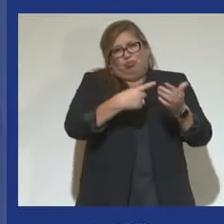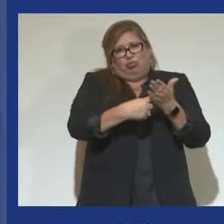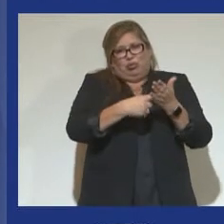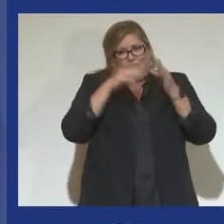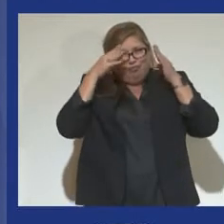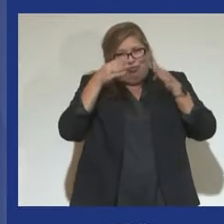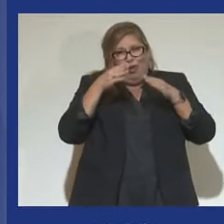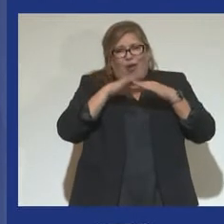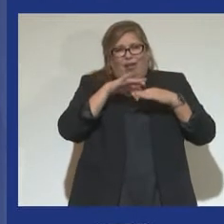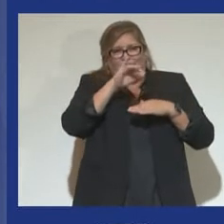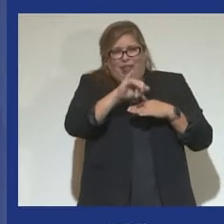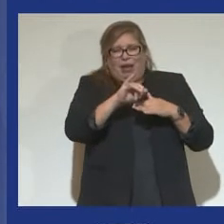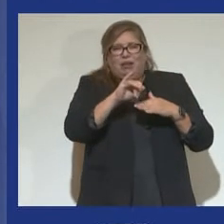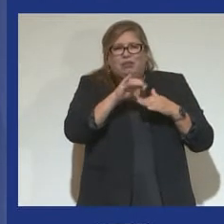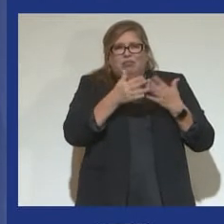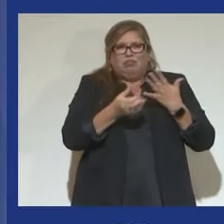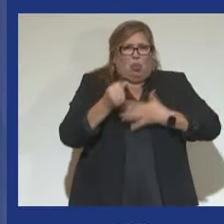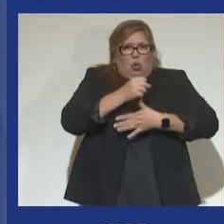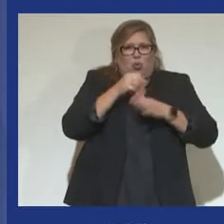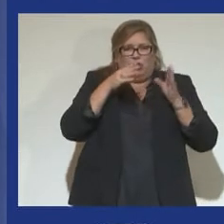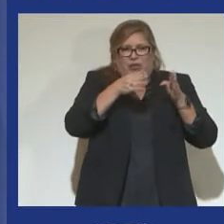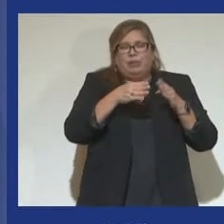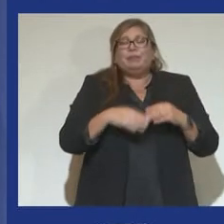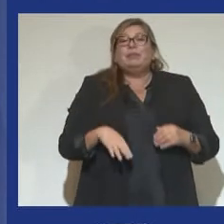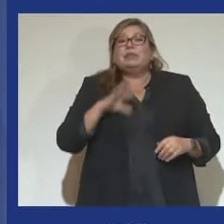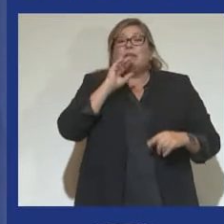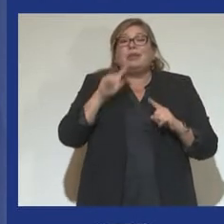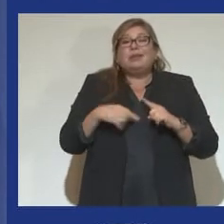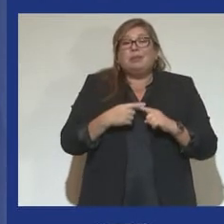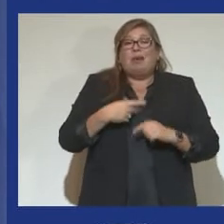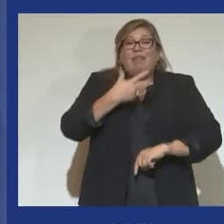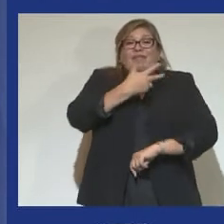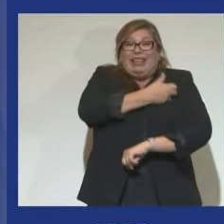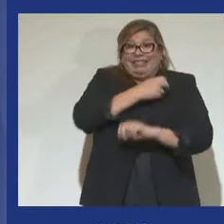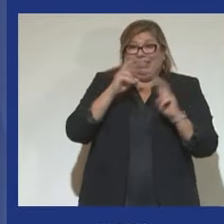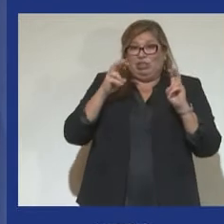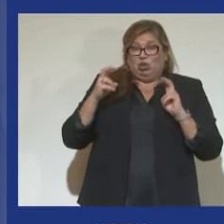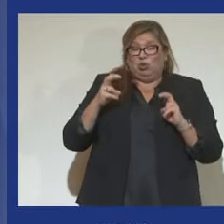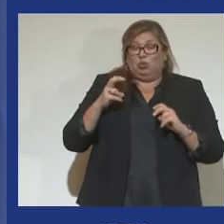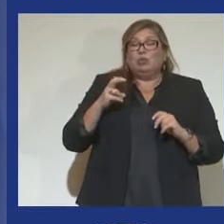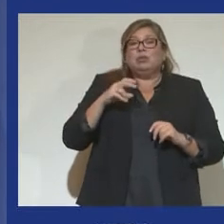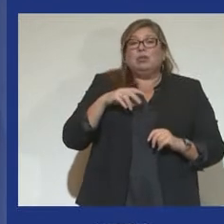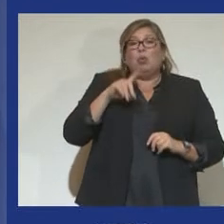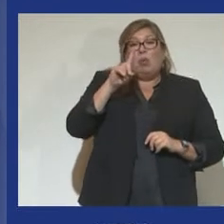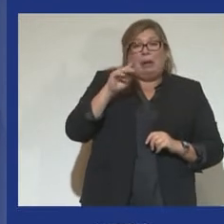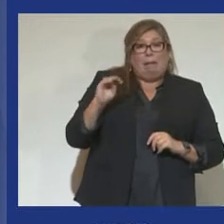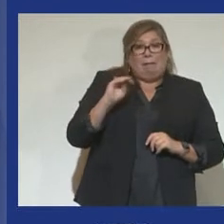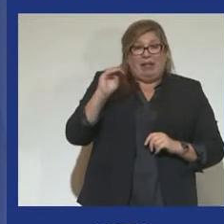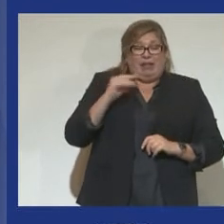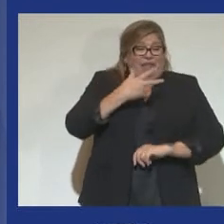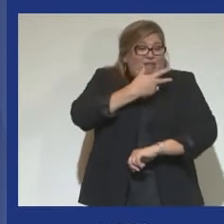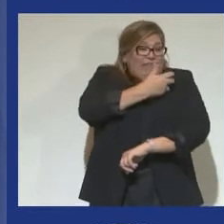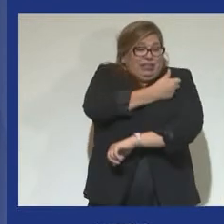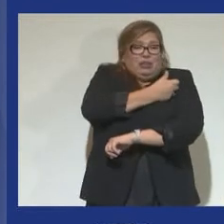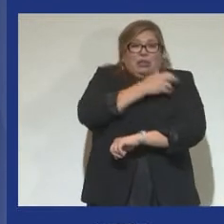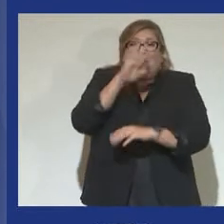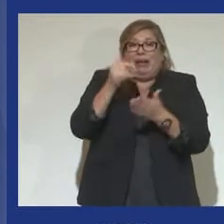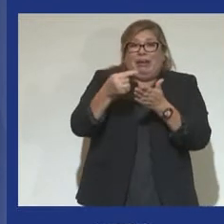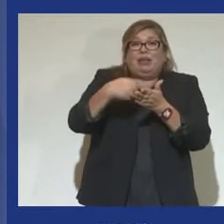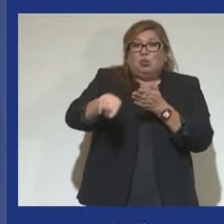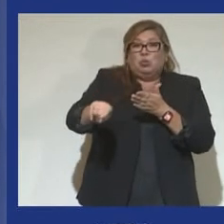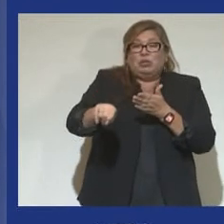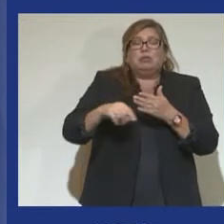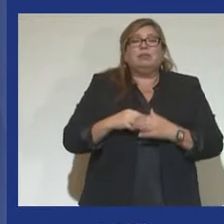en cuanto a la prioridad en cuanto a las vacunas es un millón de vacunas saldrá esta